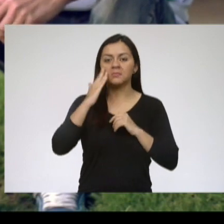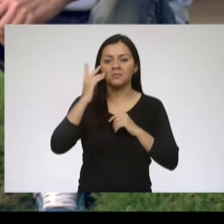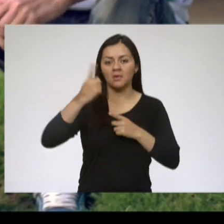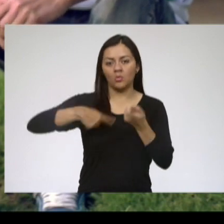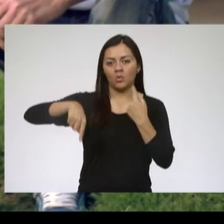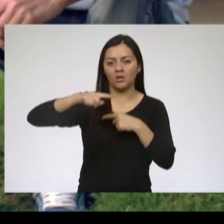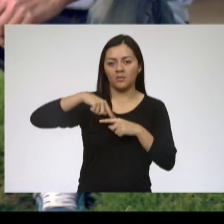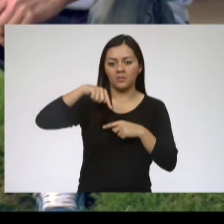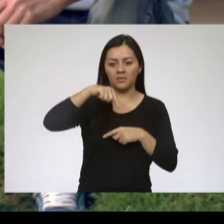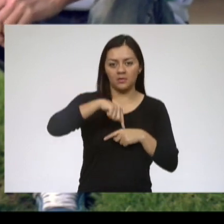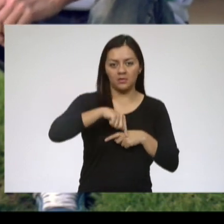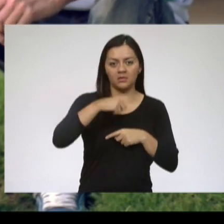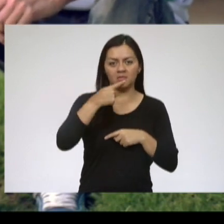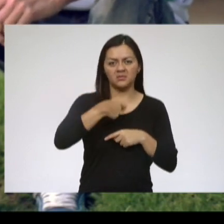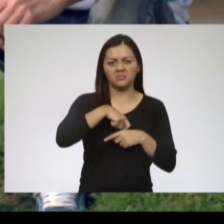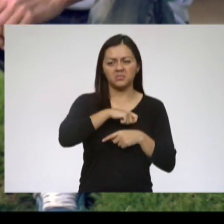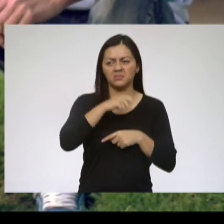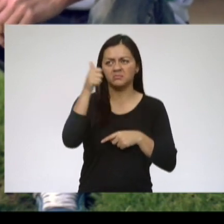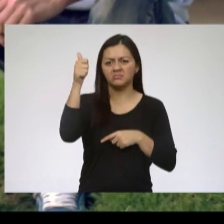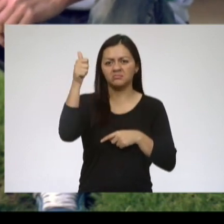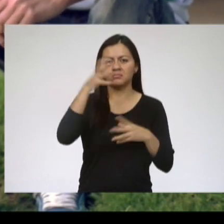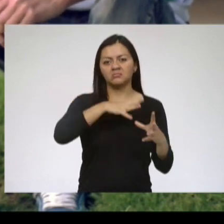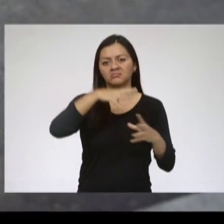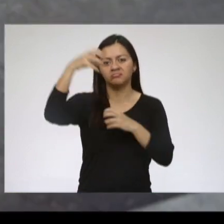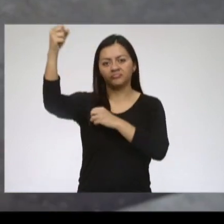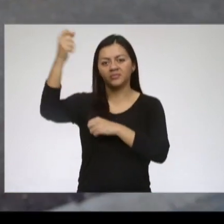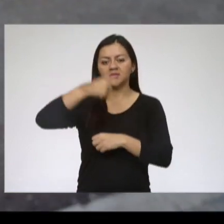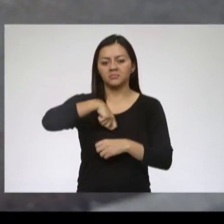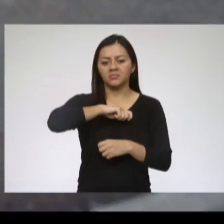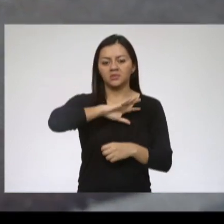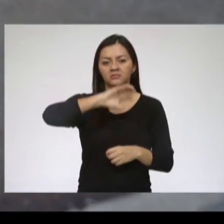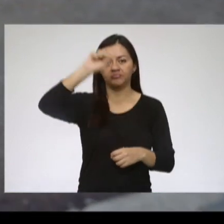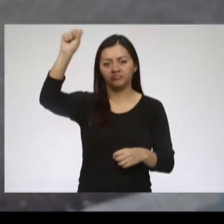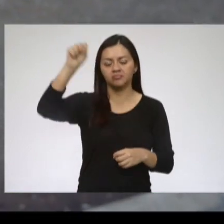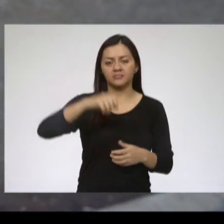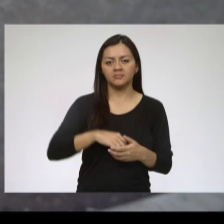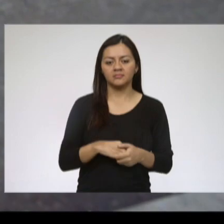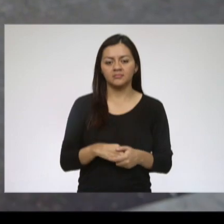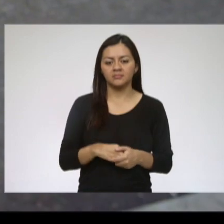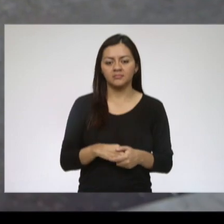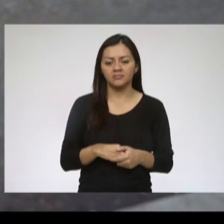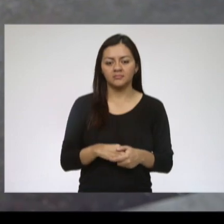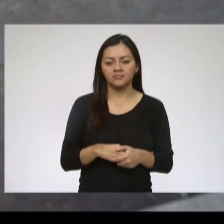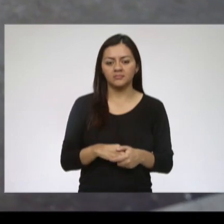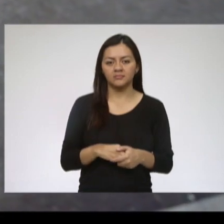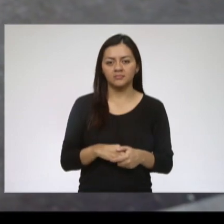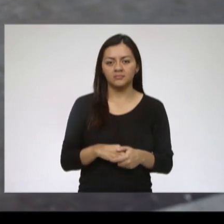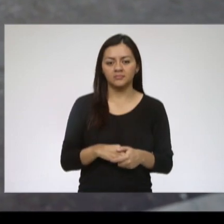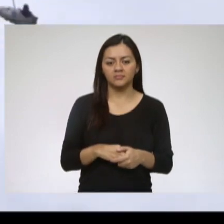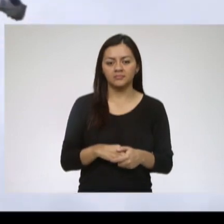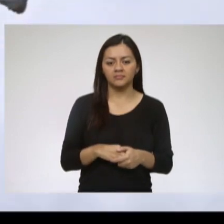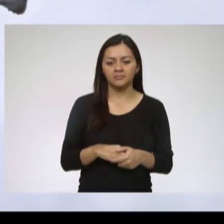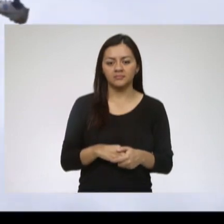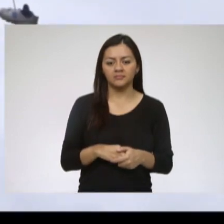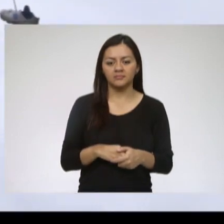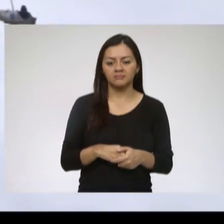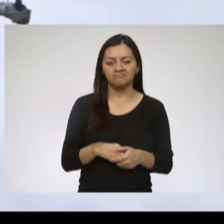madre, vio que estaba en España bien y me llevaron para allá. Eso ahí sí, no tengo ni idea.